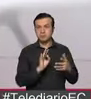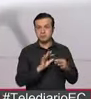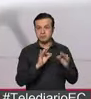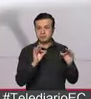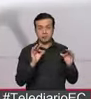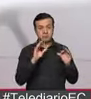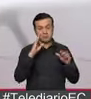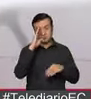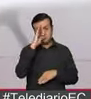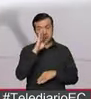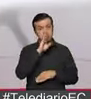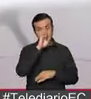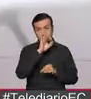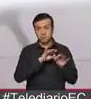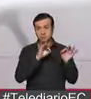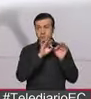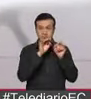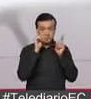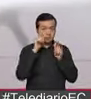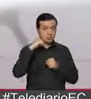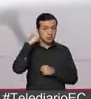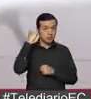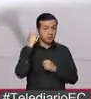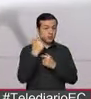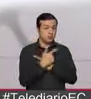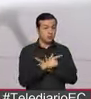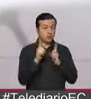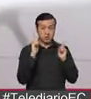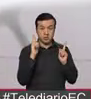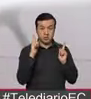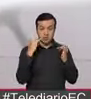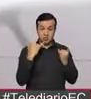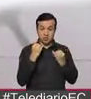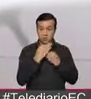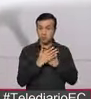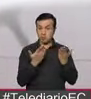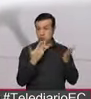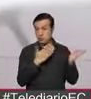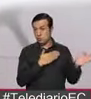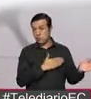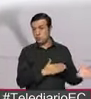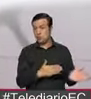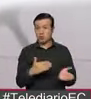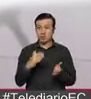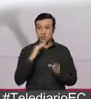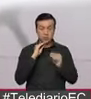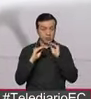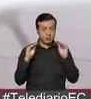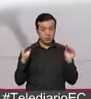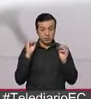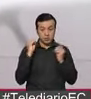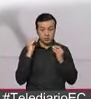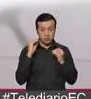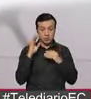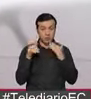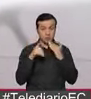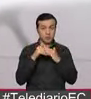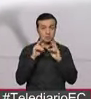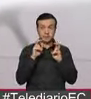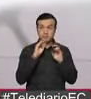que tiene la policía de garantizar y tutelar derechos y libertades el día de hoy justamente para información de todos en